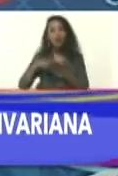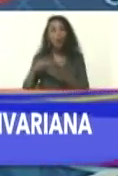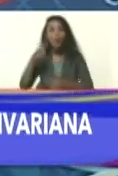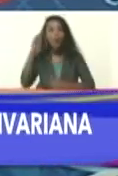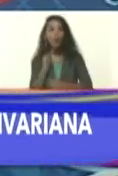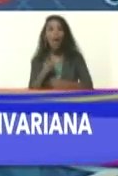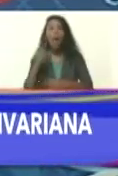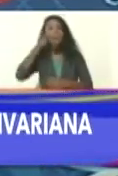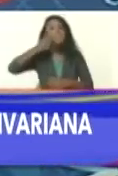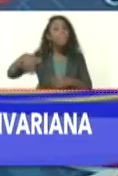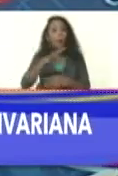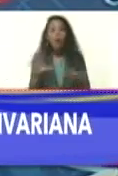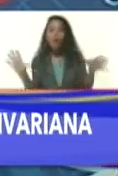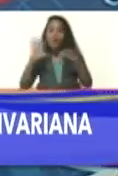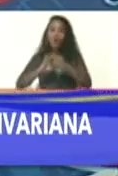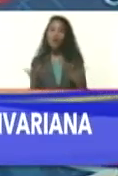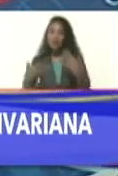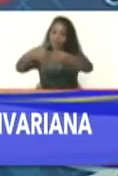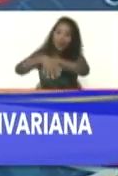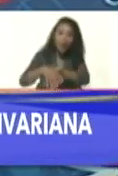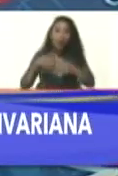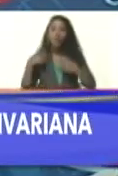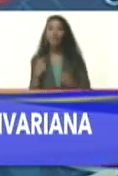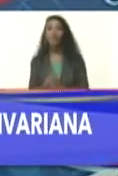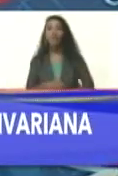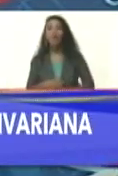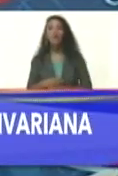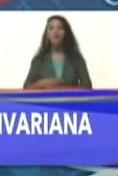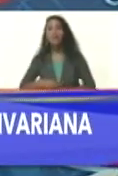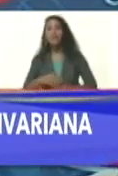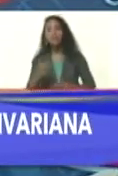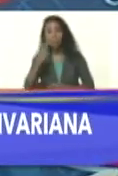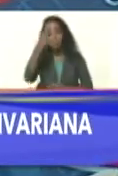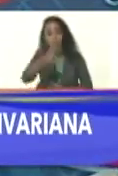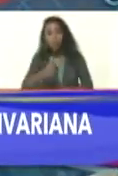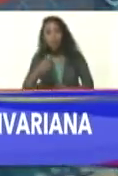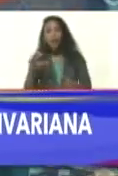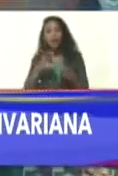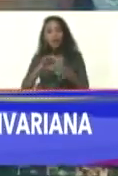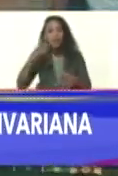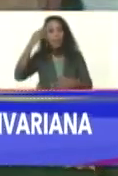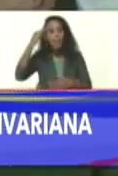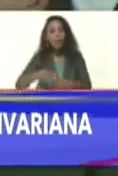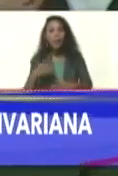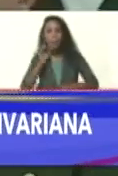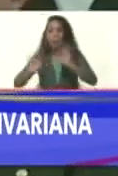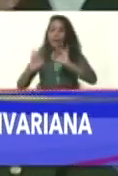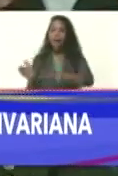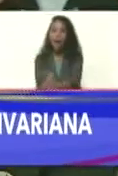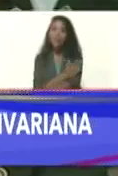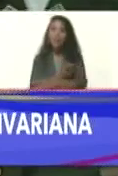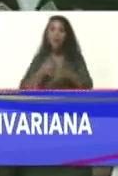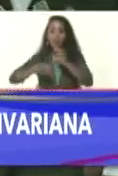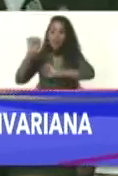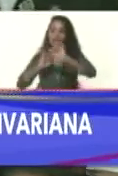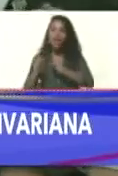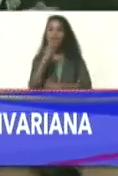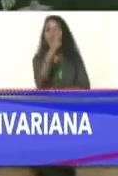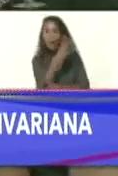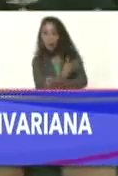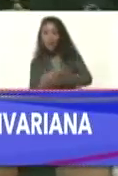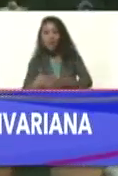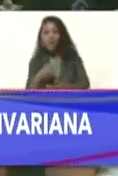en unión cívico-militar, cumpliendo sus labores constitucionales de prepararse para la defensa, más de